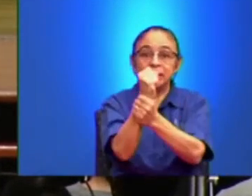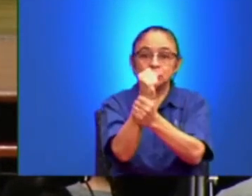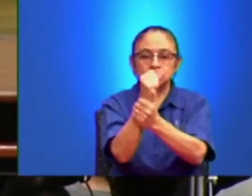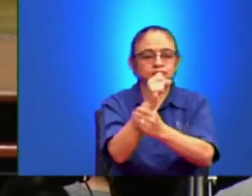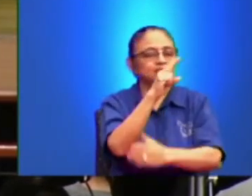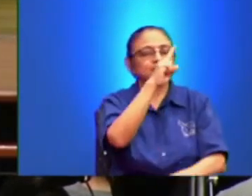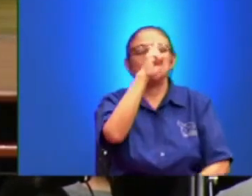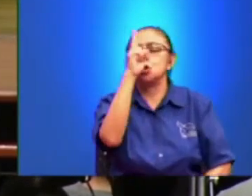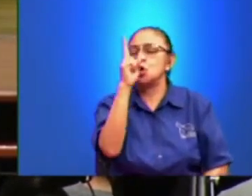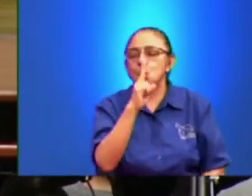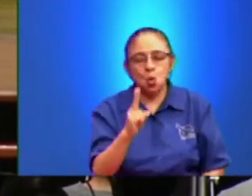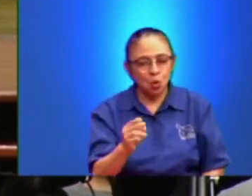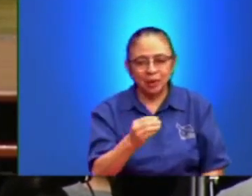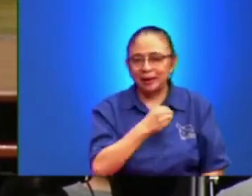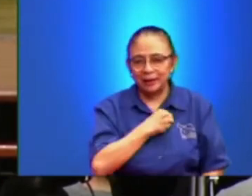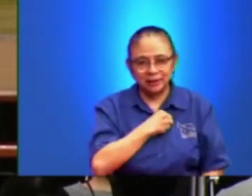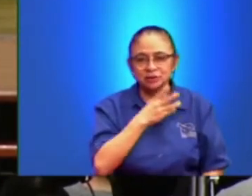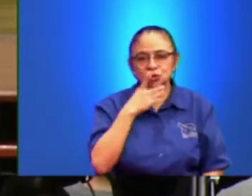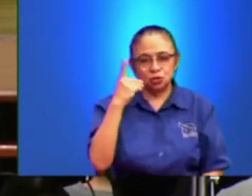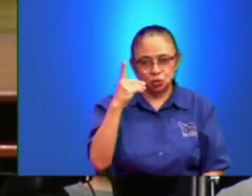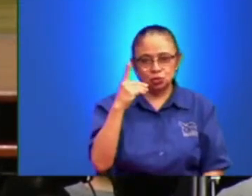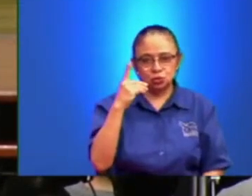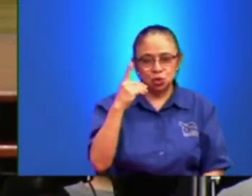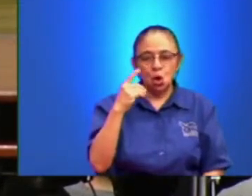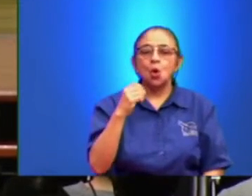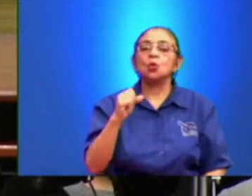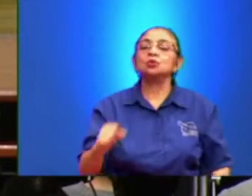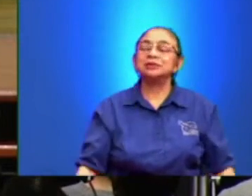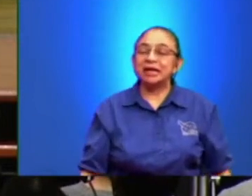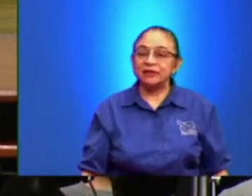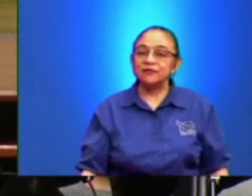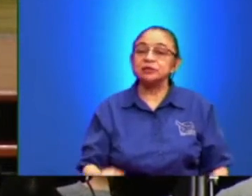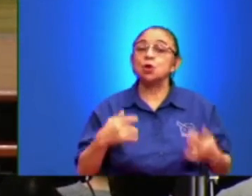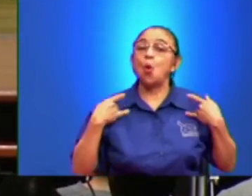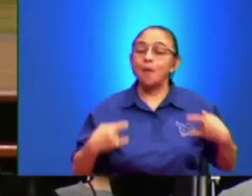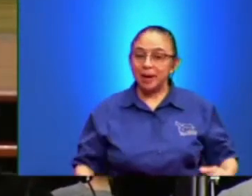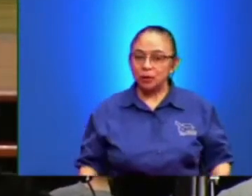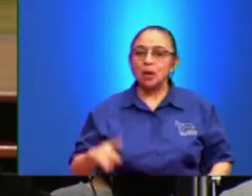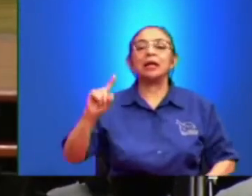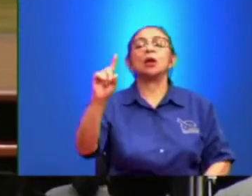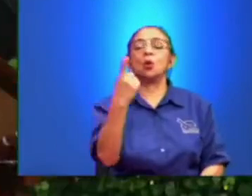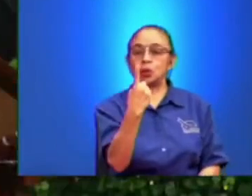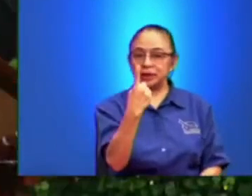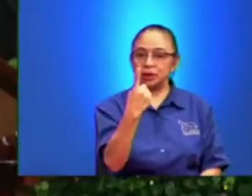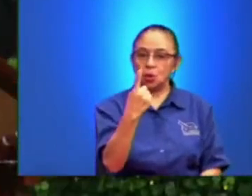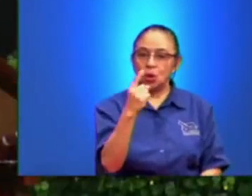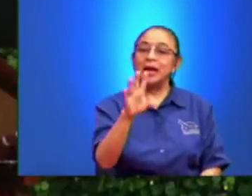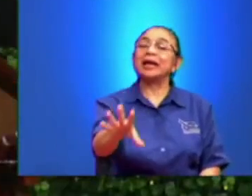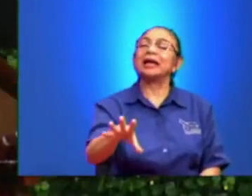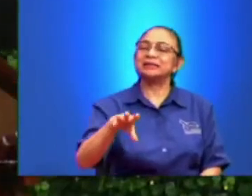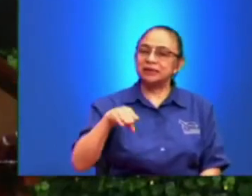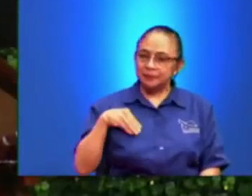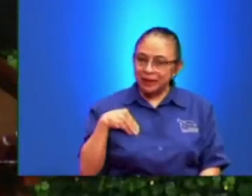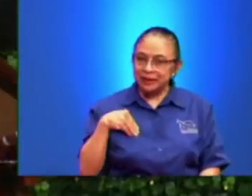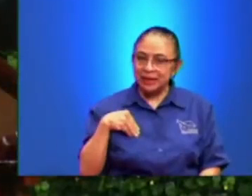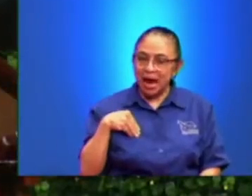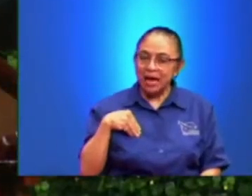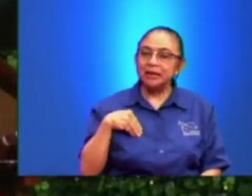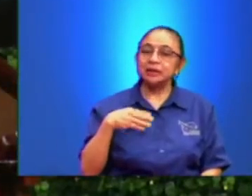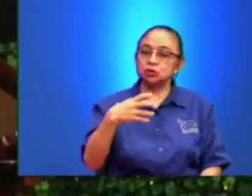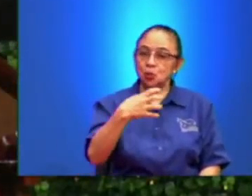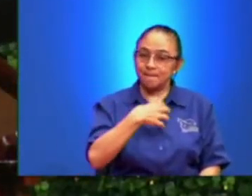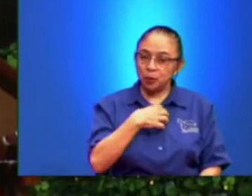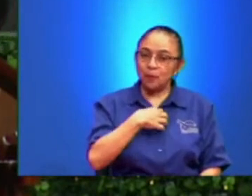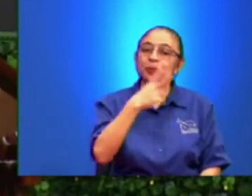se todo es un sacrificio humano porque el único sacrificio que dios iba a aceptar en el de su propio hijo